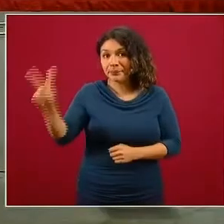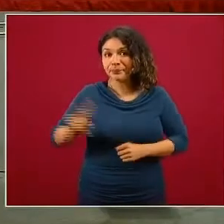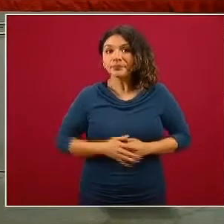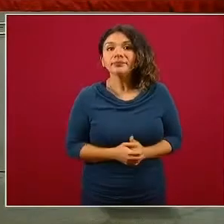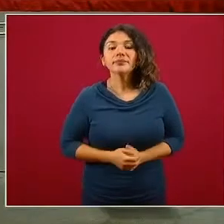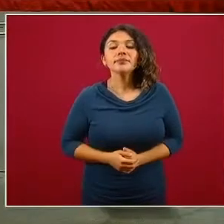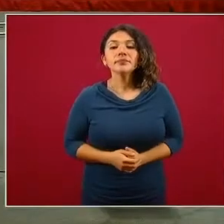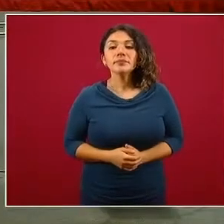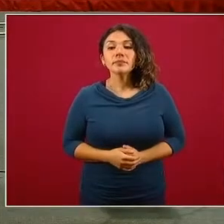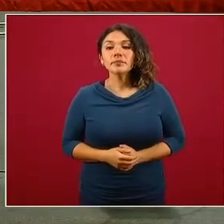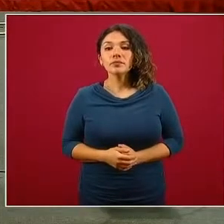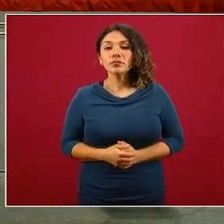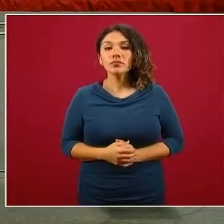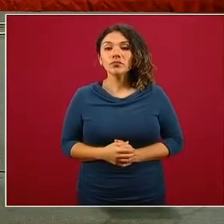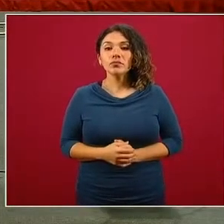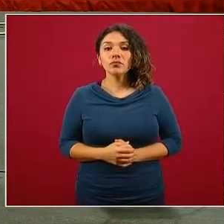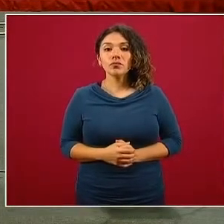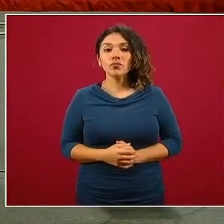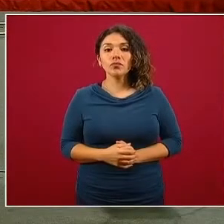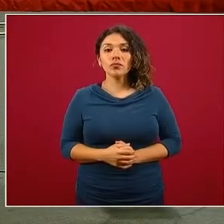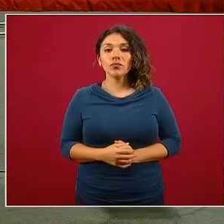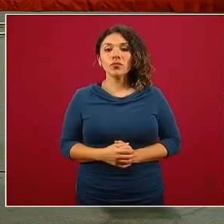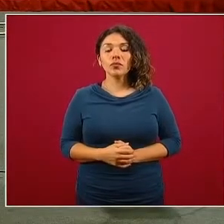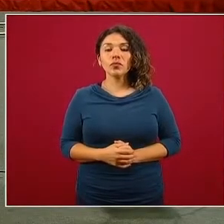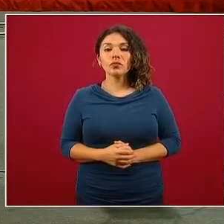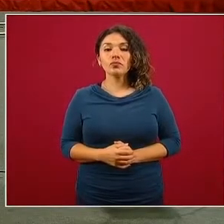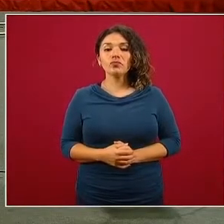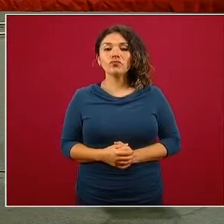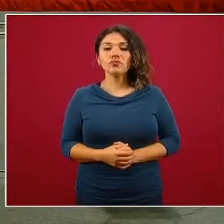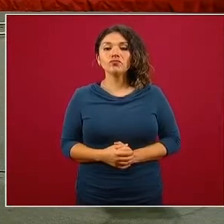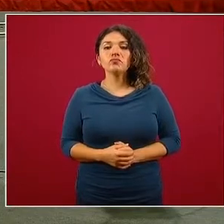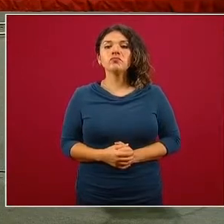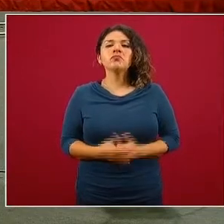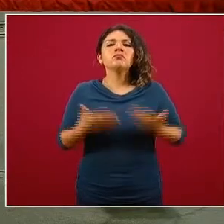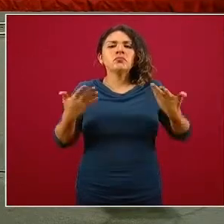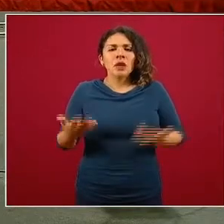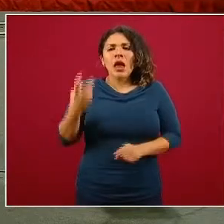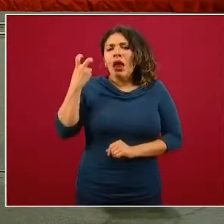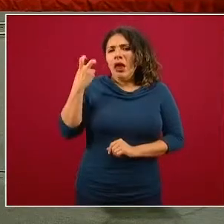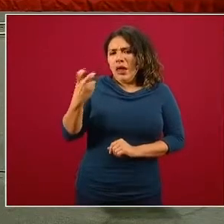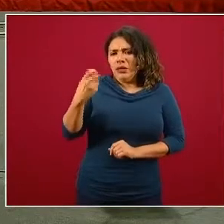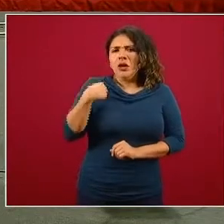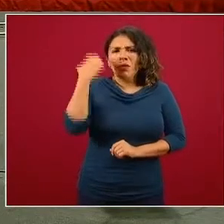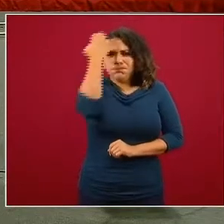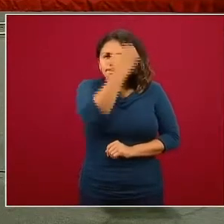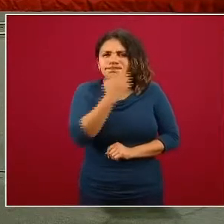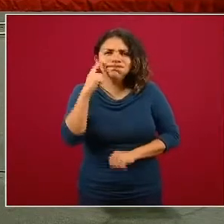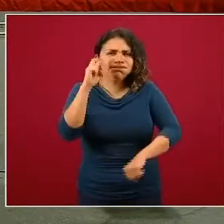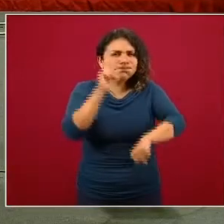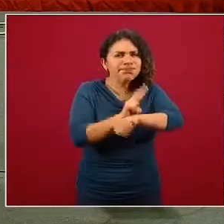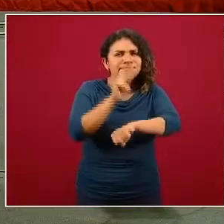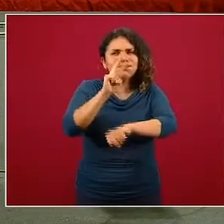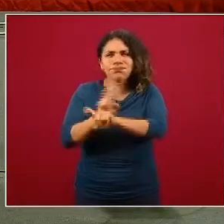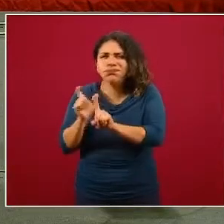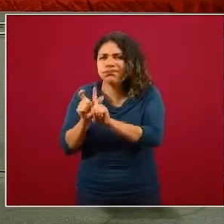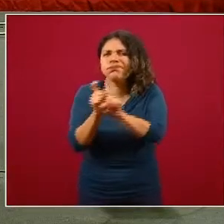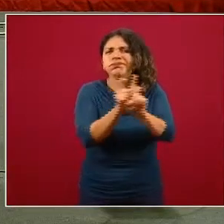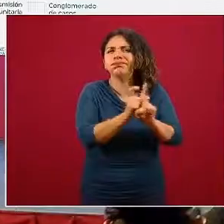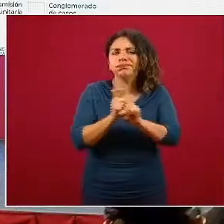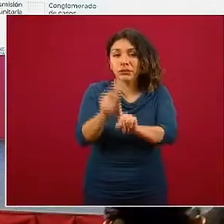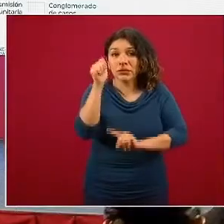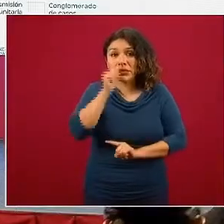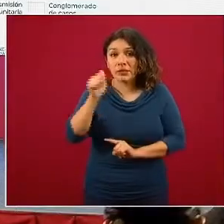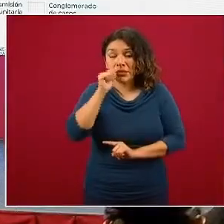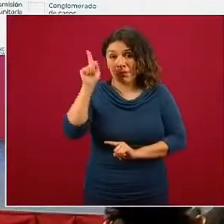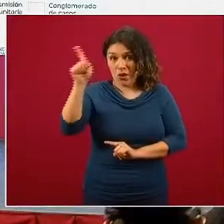siguiente? Muchas gracias. Como parte de este monitoreo que se realiza